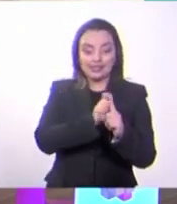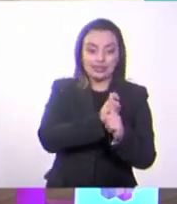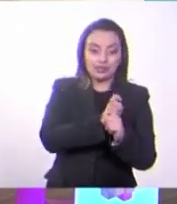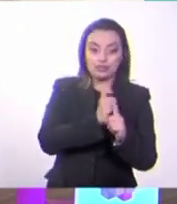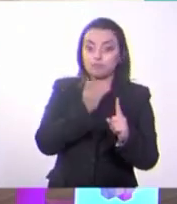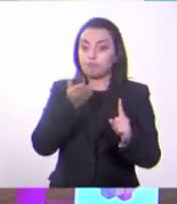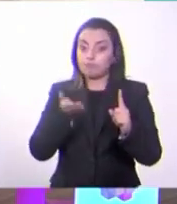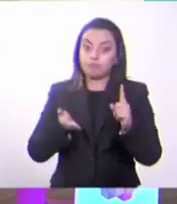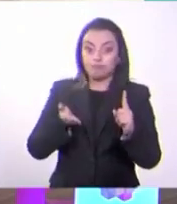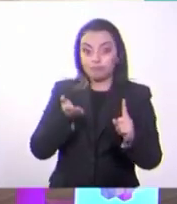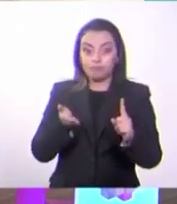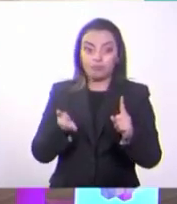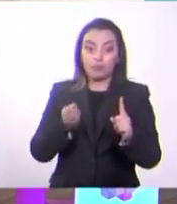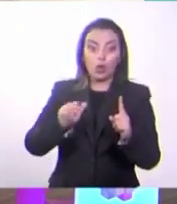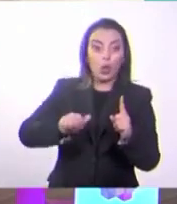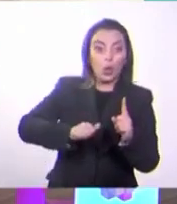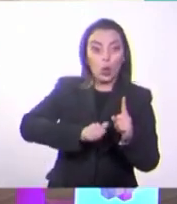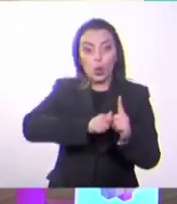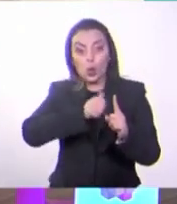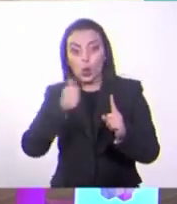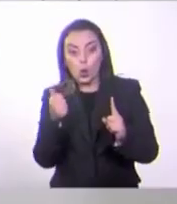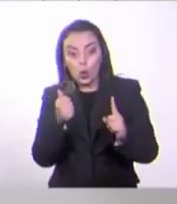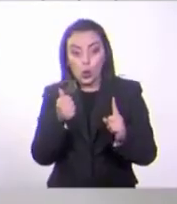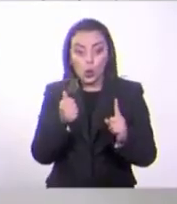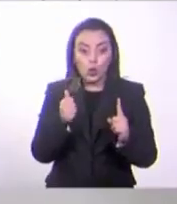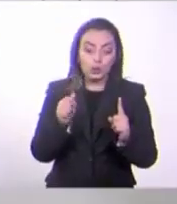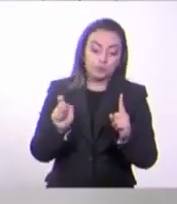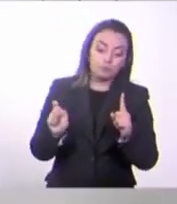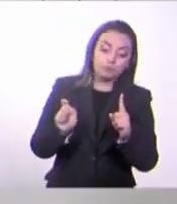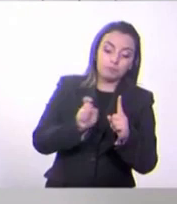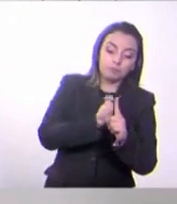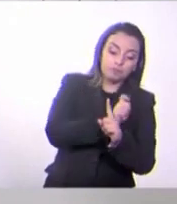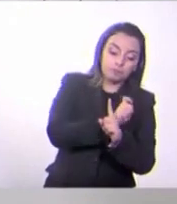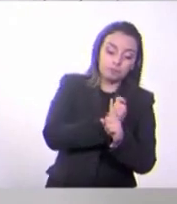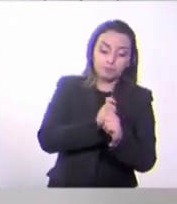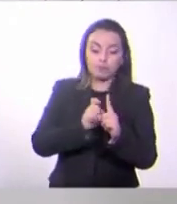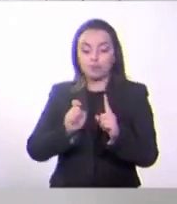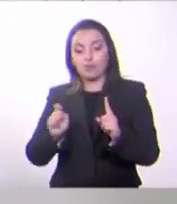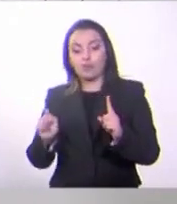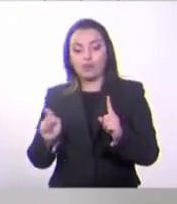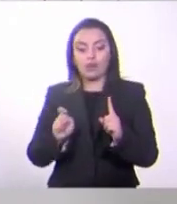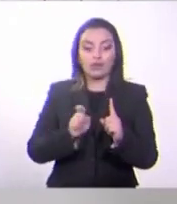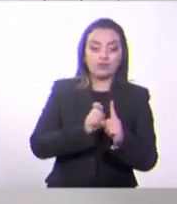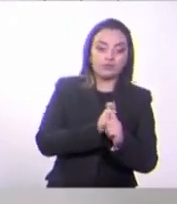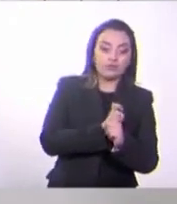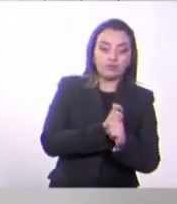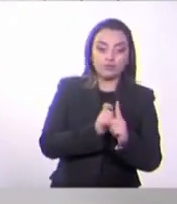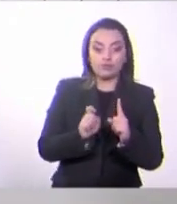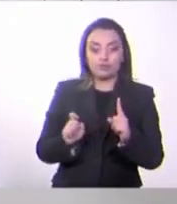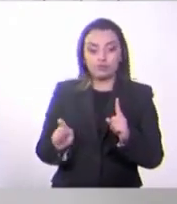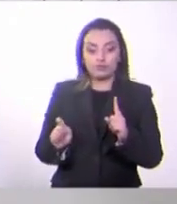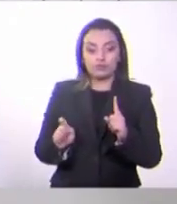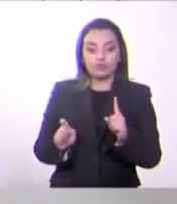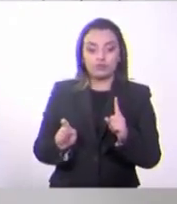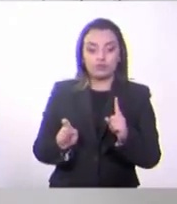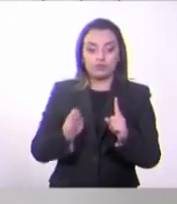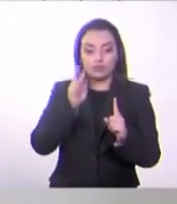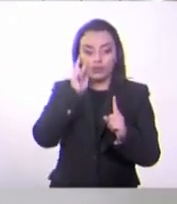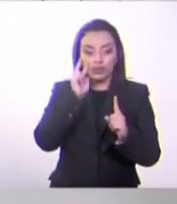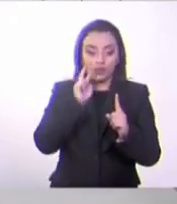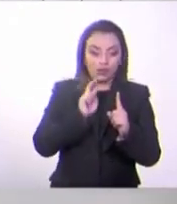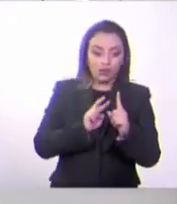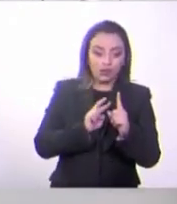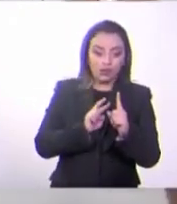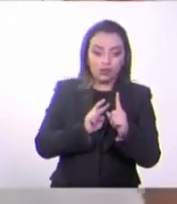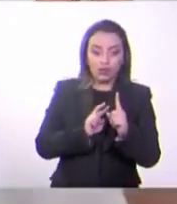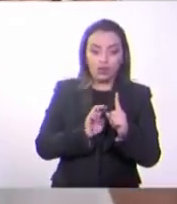puede, otro número en el eje X o en los números reales, tal que al evaluarlo en la función me dé 4. Muy